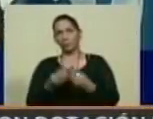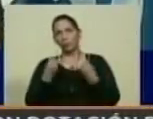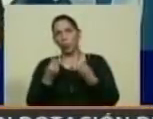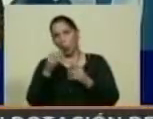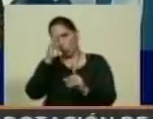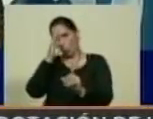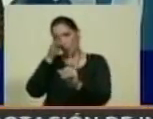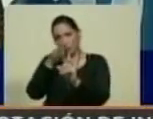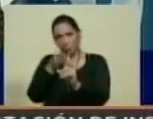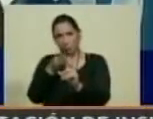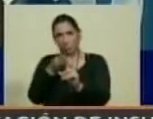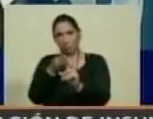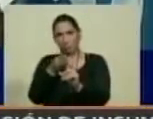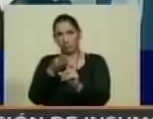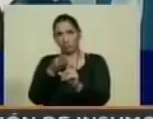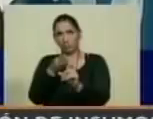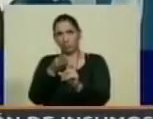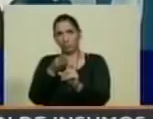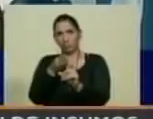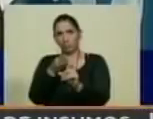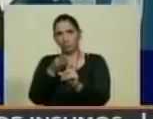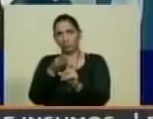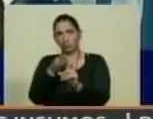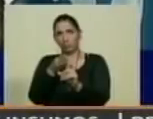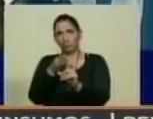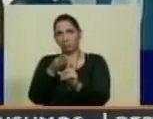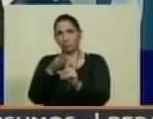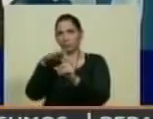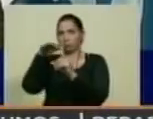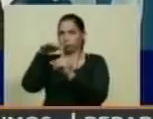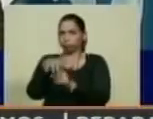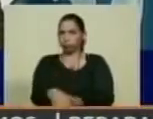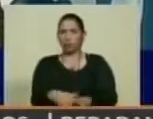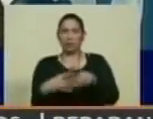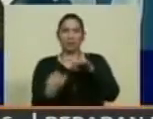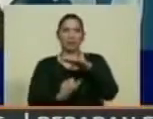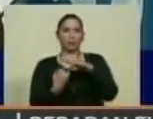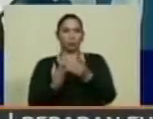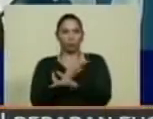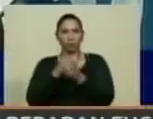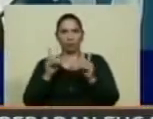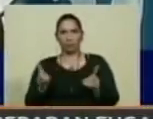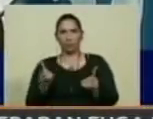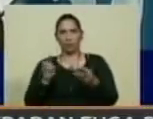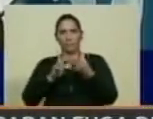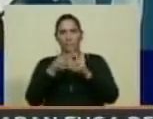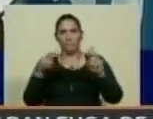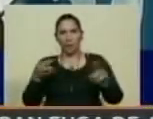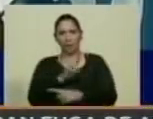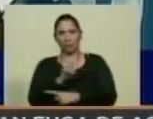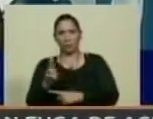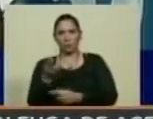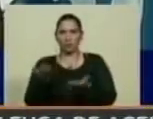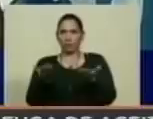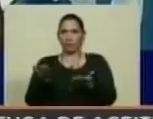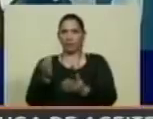objetivo dañar las instituciones democráticas, la paz de la República, la estabilidad